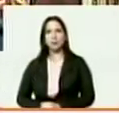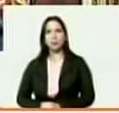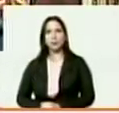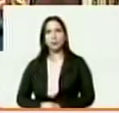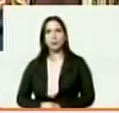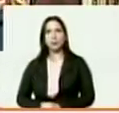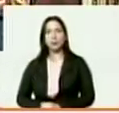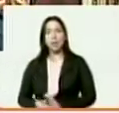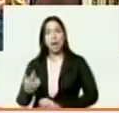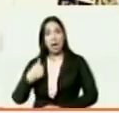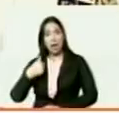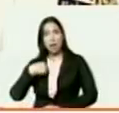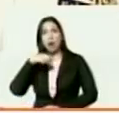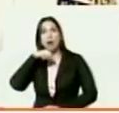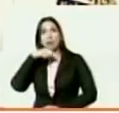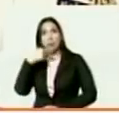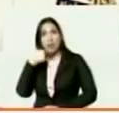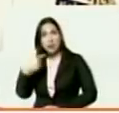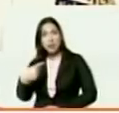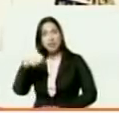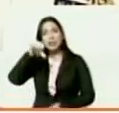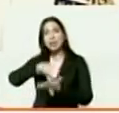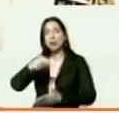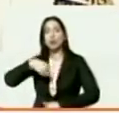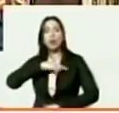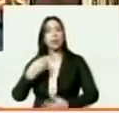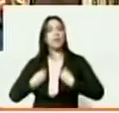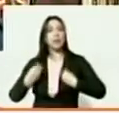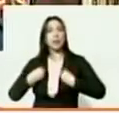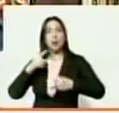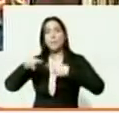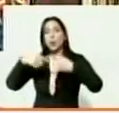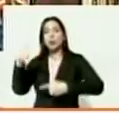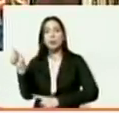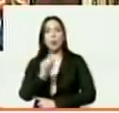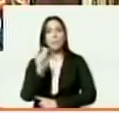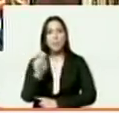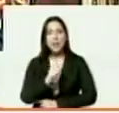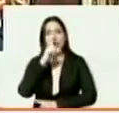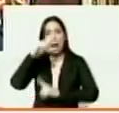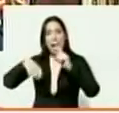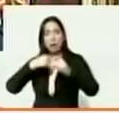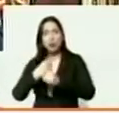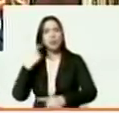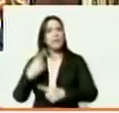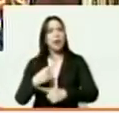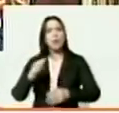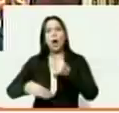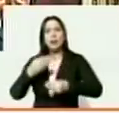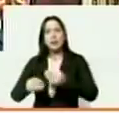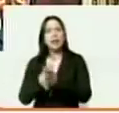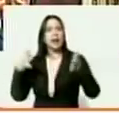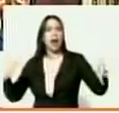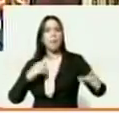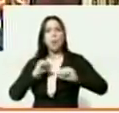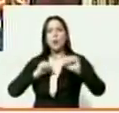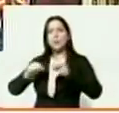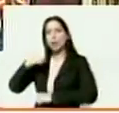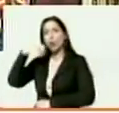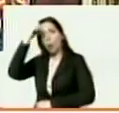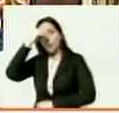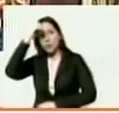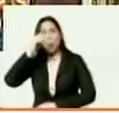Esto que voy a decir es centro de nuestra vida para los próximos meses y años. Tenemos que hacer un gran movimiento de opinión